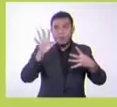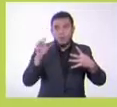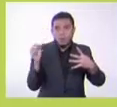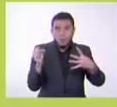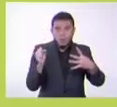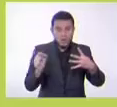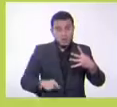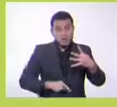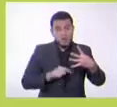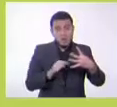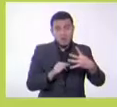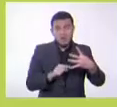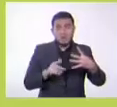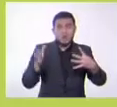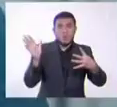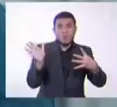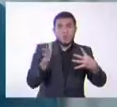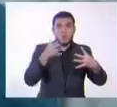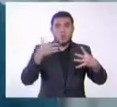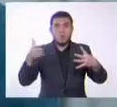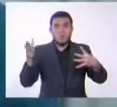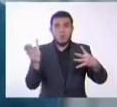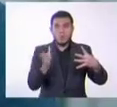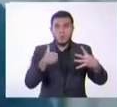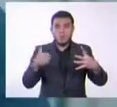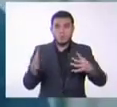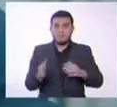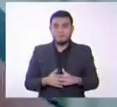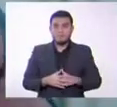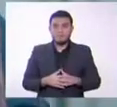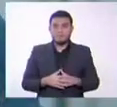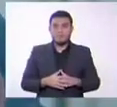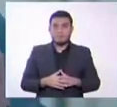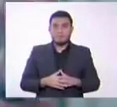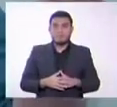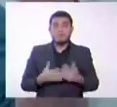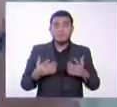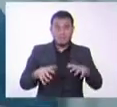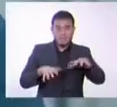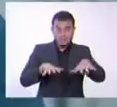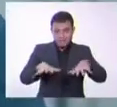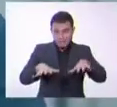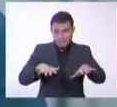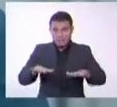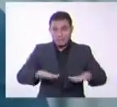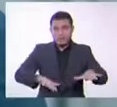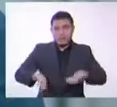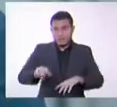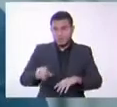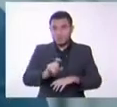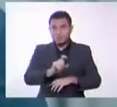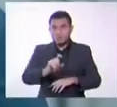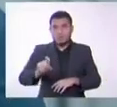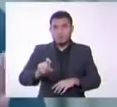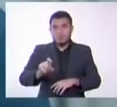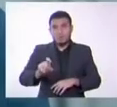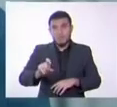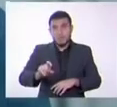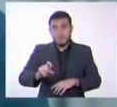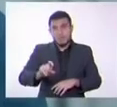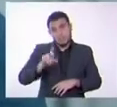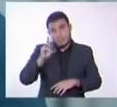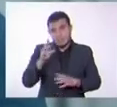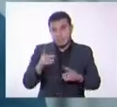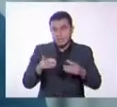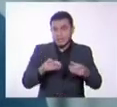las corrientes de aire. También que los biomas reciben su nombre de acuerdo a las